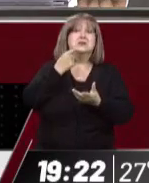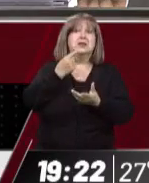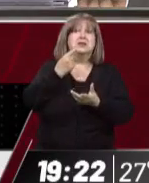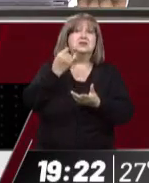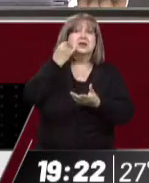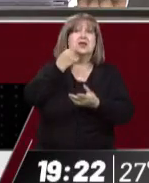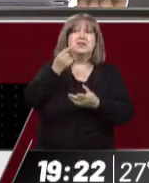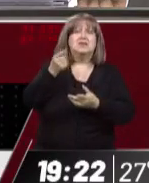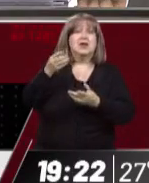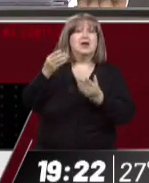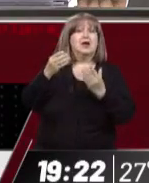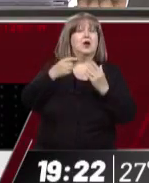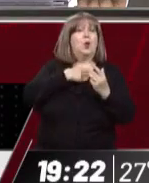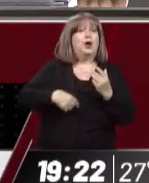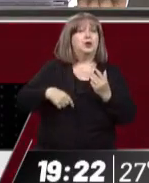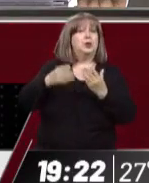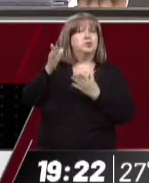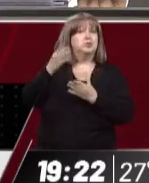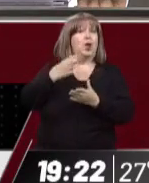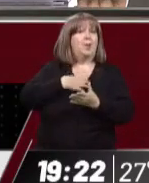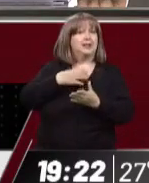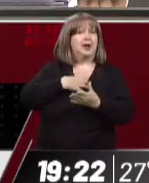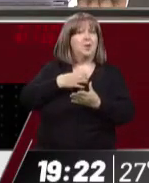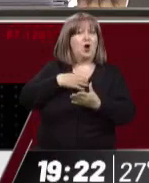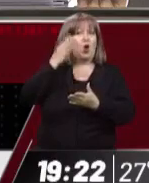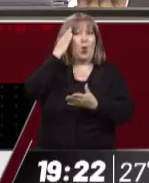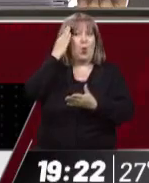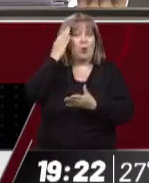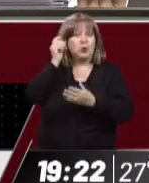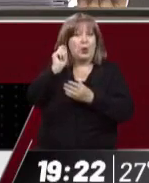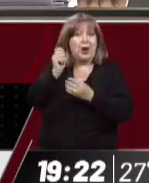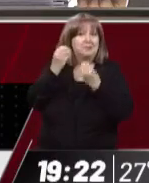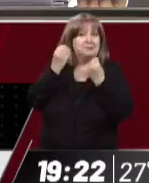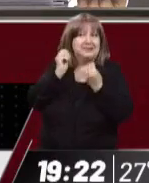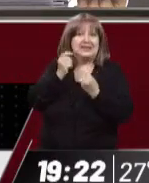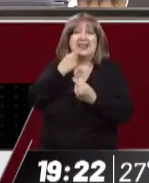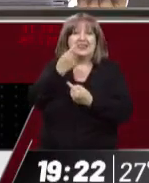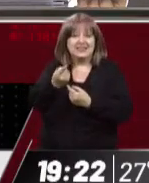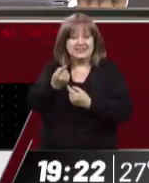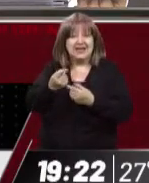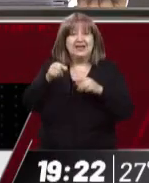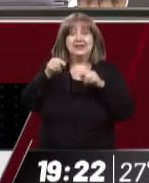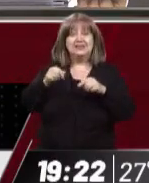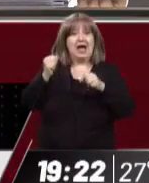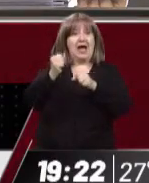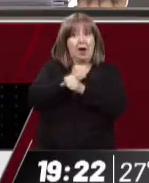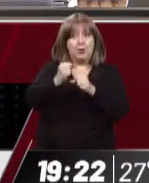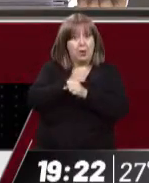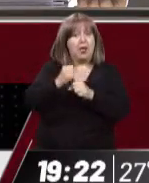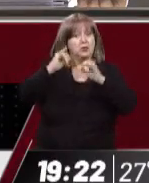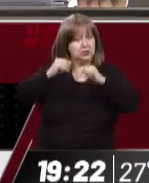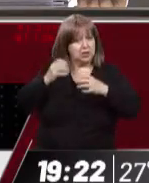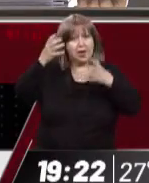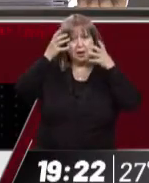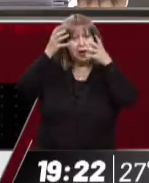desde Patrimonio, porque hay novedades que tienen que ver con el cóndor justamente. La principal es que ya se confirmó que se va a